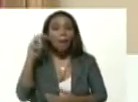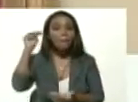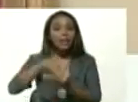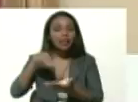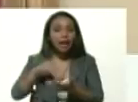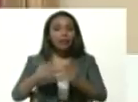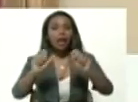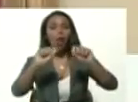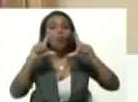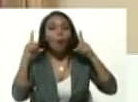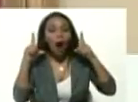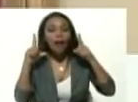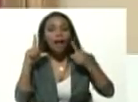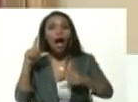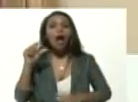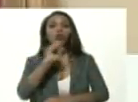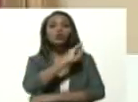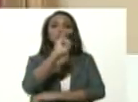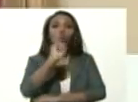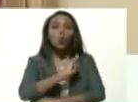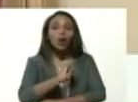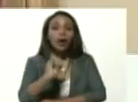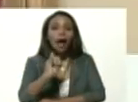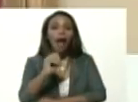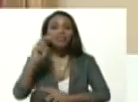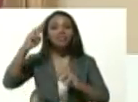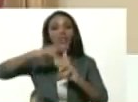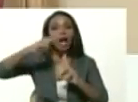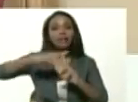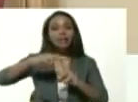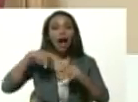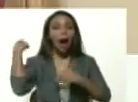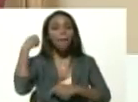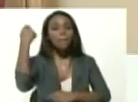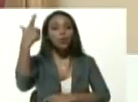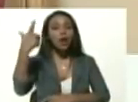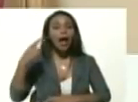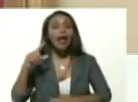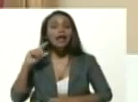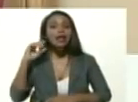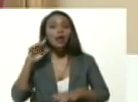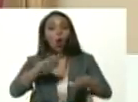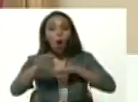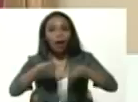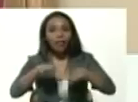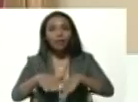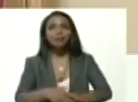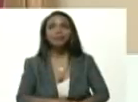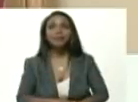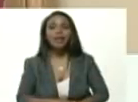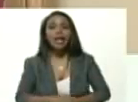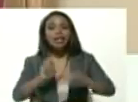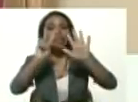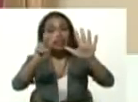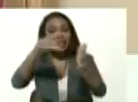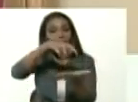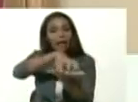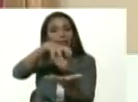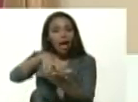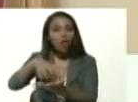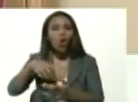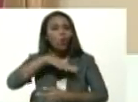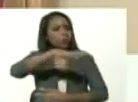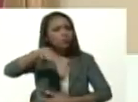Guaira, Zulia, Táchira, Apure y Cojedes, que eran las 7 entidades federales donde